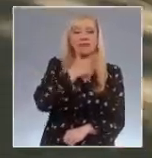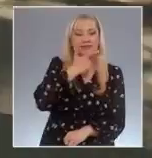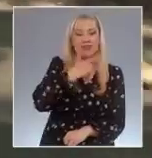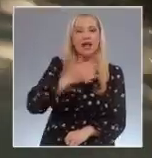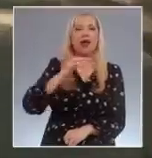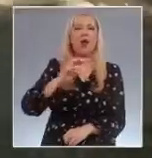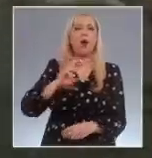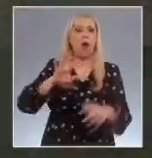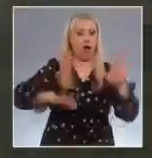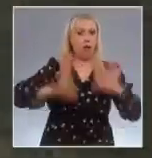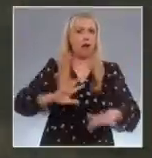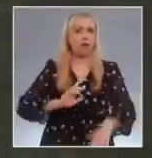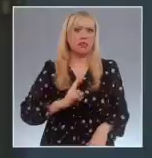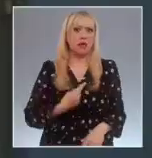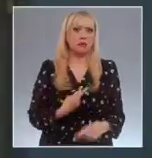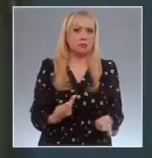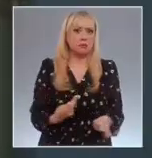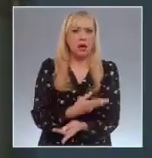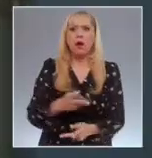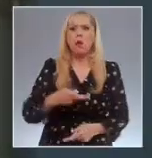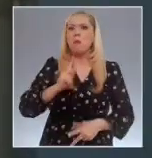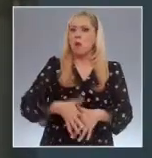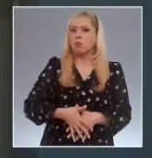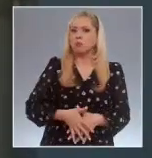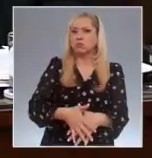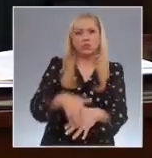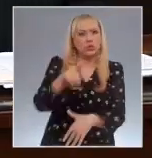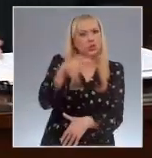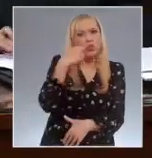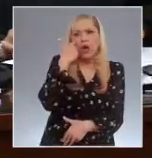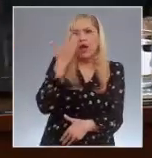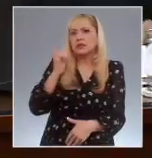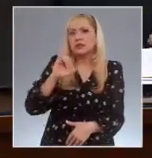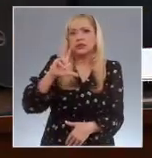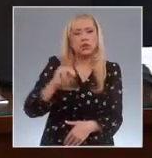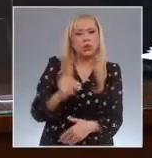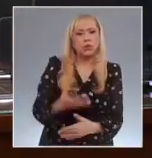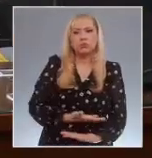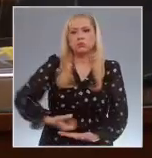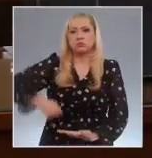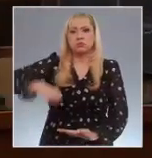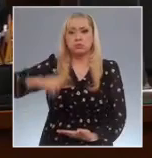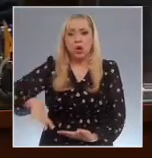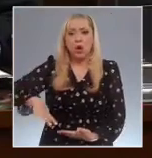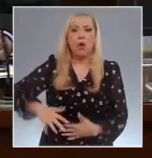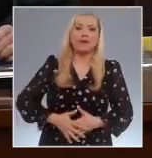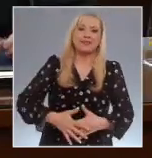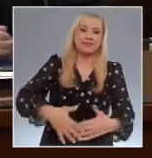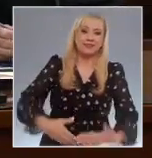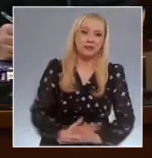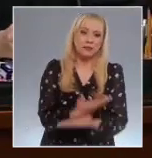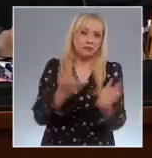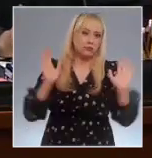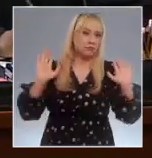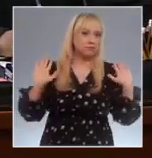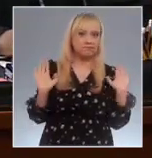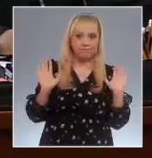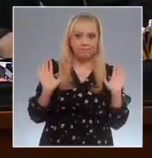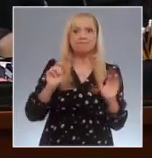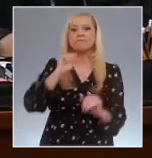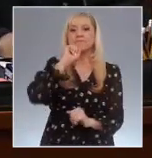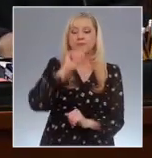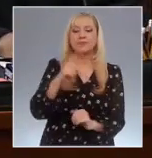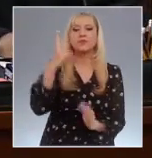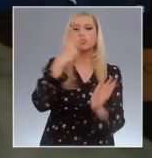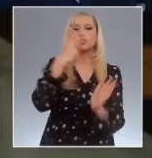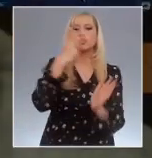quieren ser en relación con la posibilidad de procrear. El tercer lugar por una sentencia, también de 2021, sobre la objeción